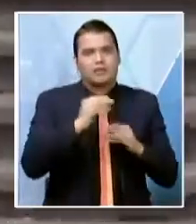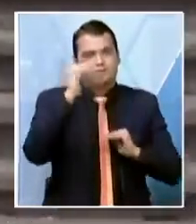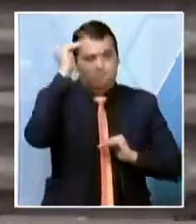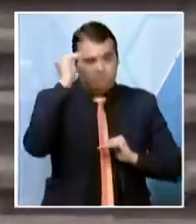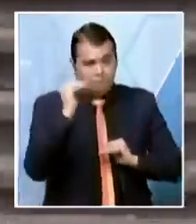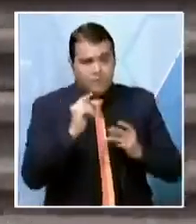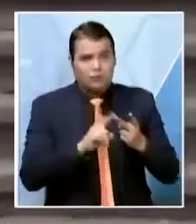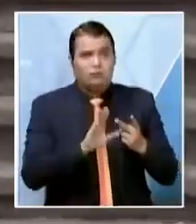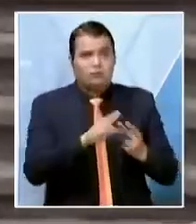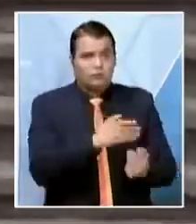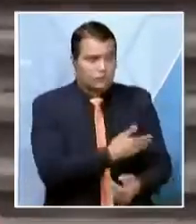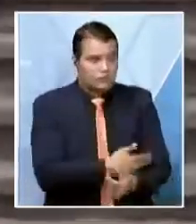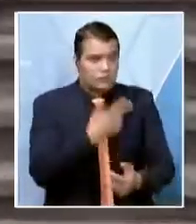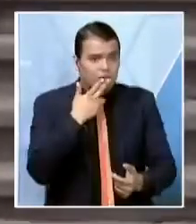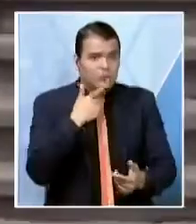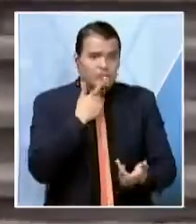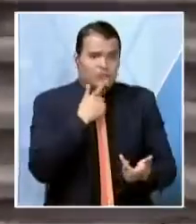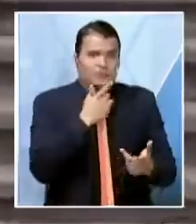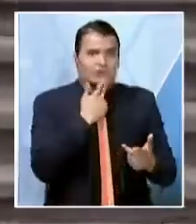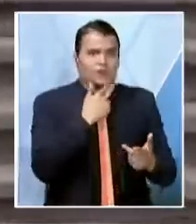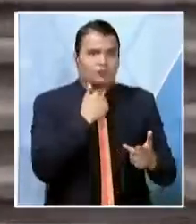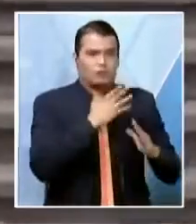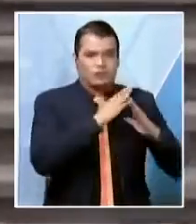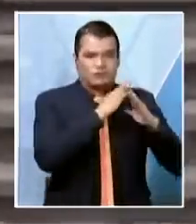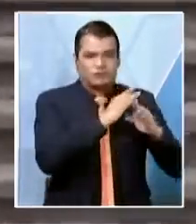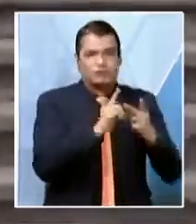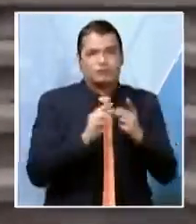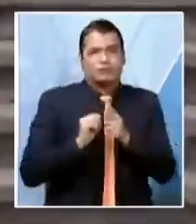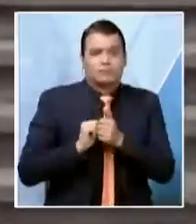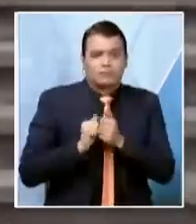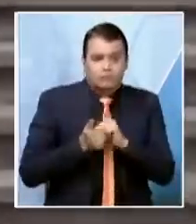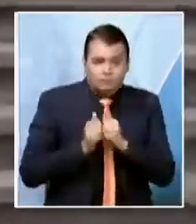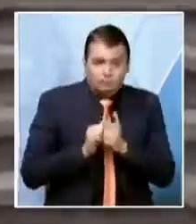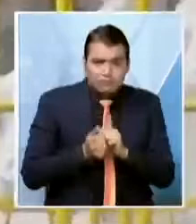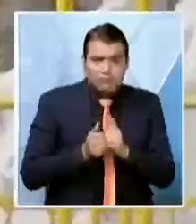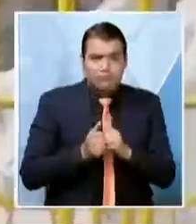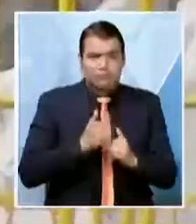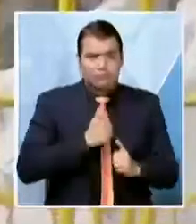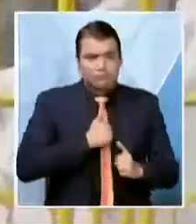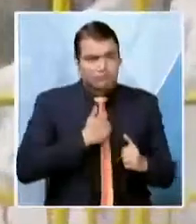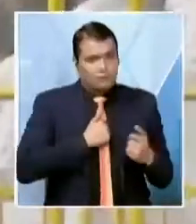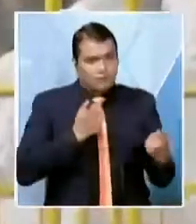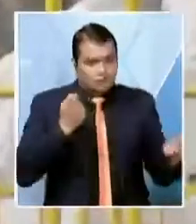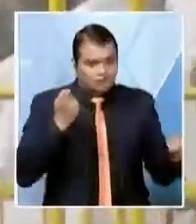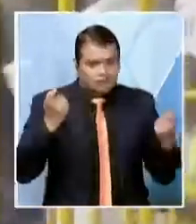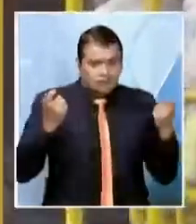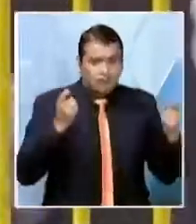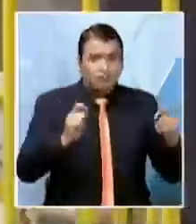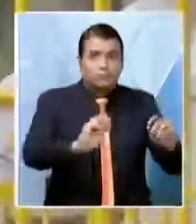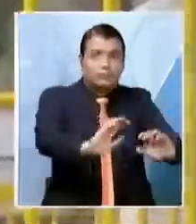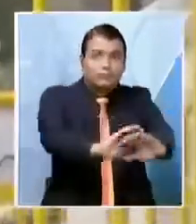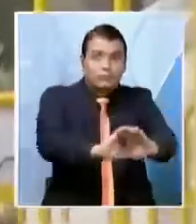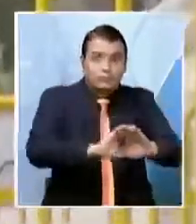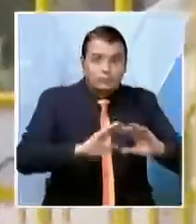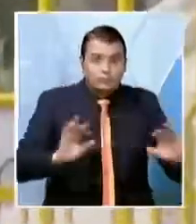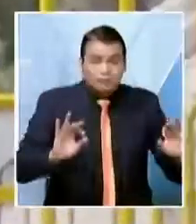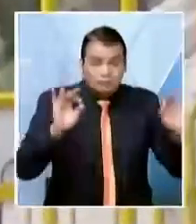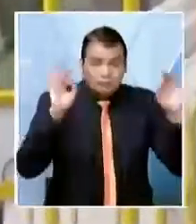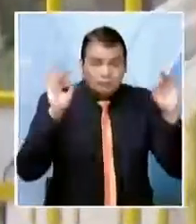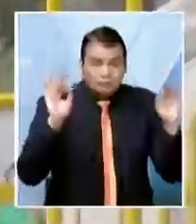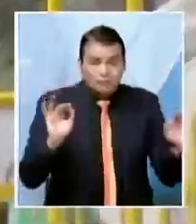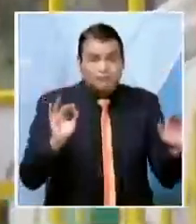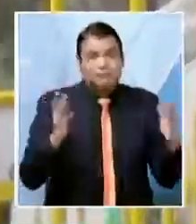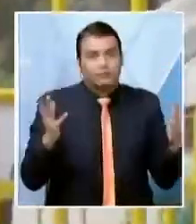debe evitar el azúcar, tomarse su medicamento, hacer ejercicio y hacer control de su azúcar. Y si es obeso, pues es indispensable que